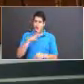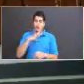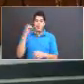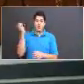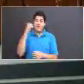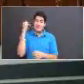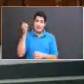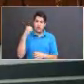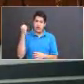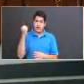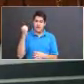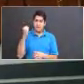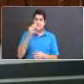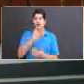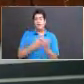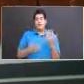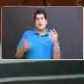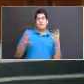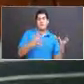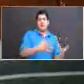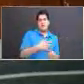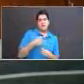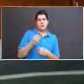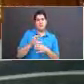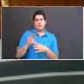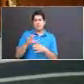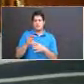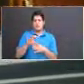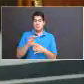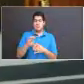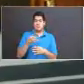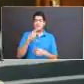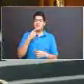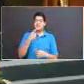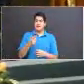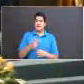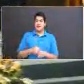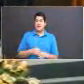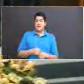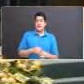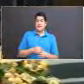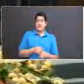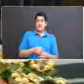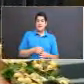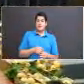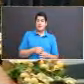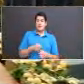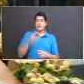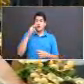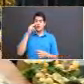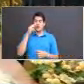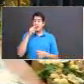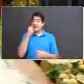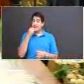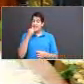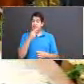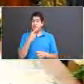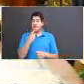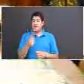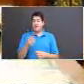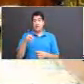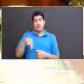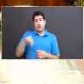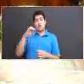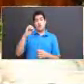Fueron, agarraron sus cosas. Y él le dijo, todavía le dijo la señora, ¿verdad? Noemí le dijo,